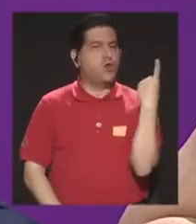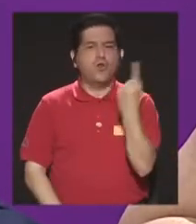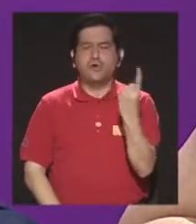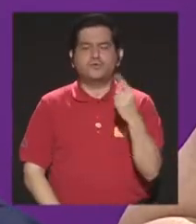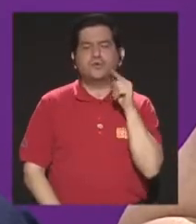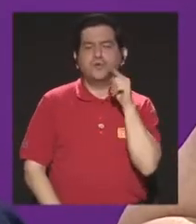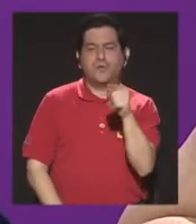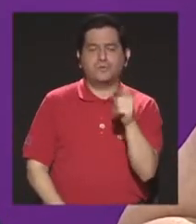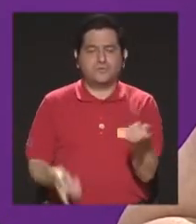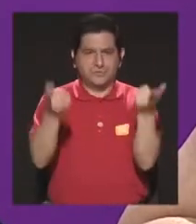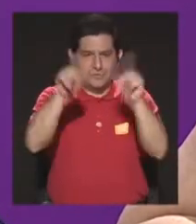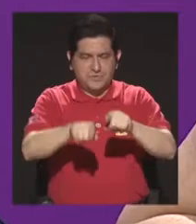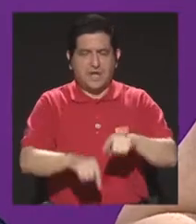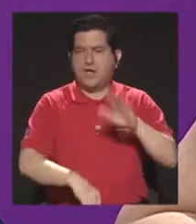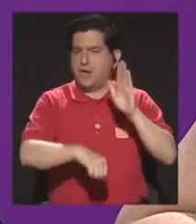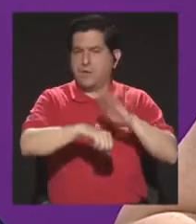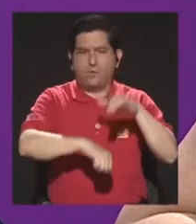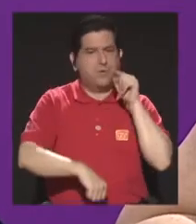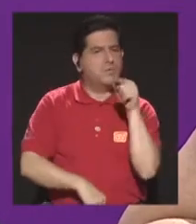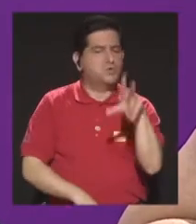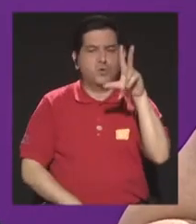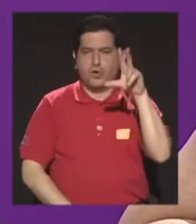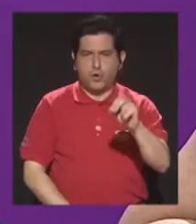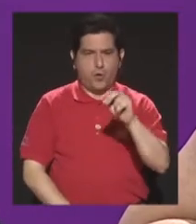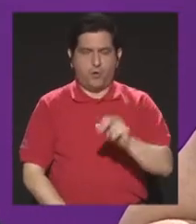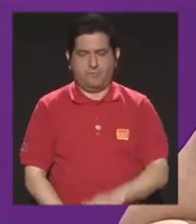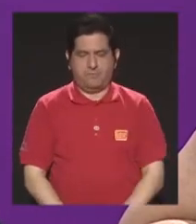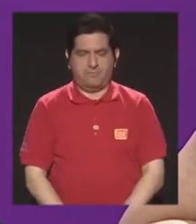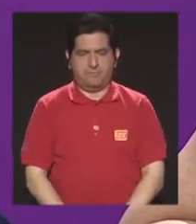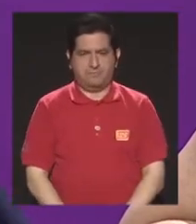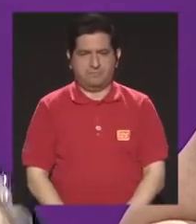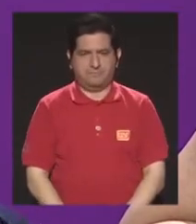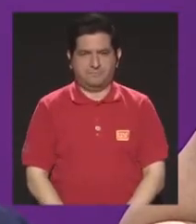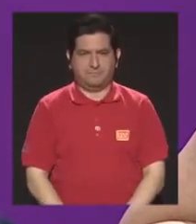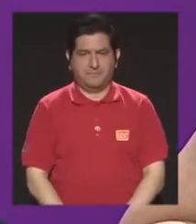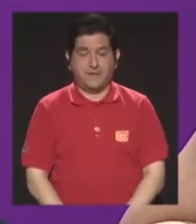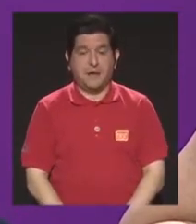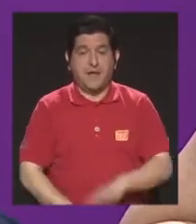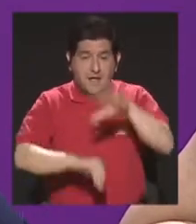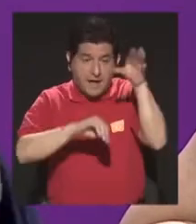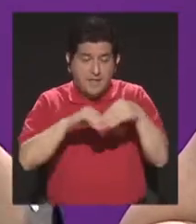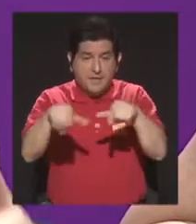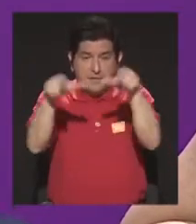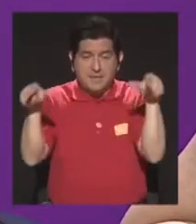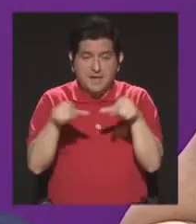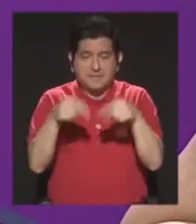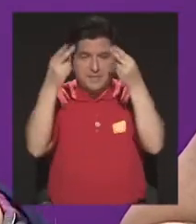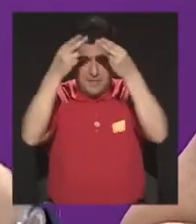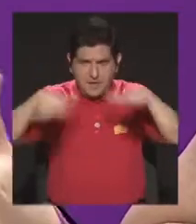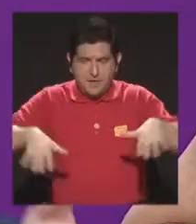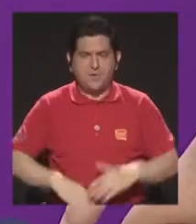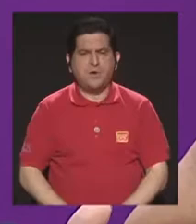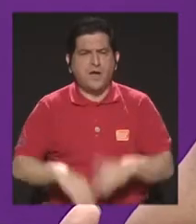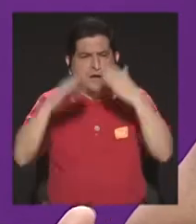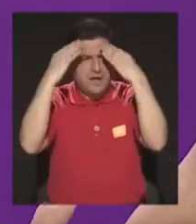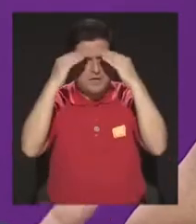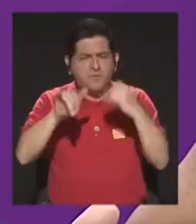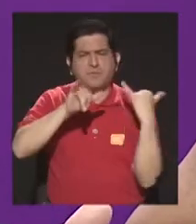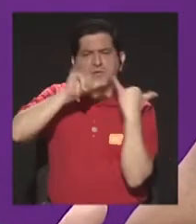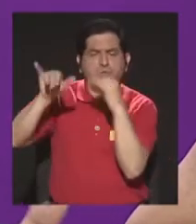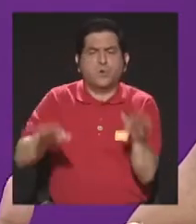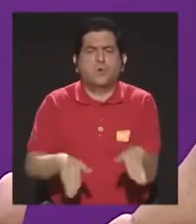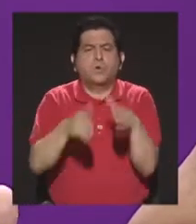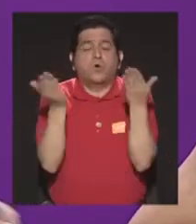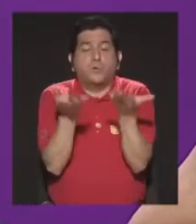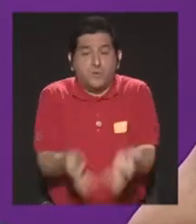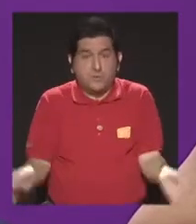me pasó a mí, no es mi culpa que me pasara también. Además, en el sitio web hay información de cómo proceder a hacer una denuncia. Muy